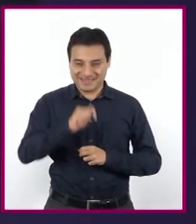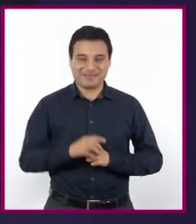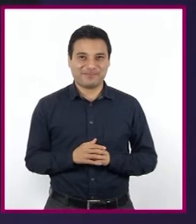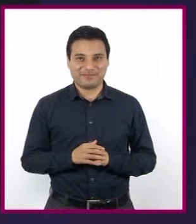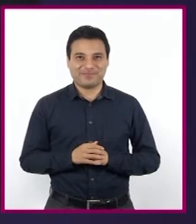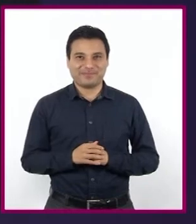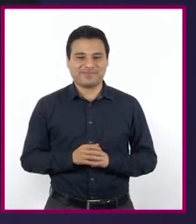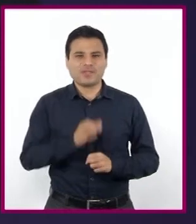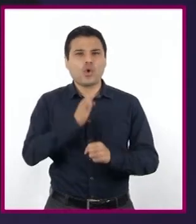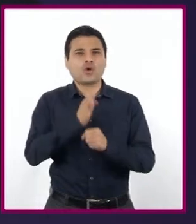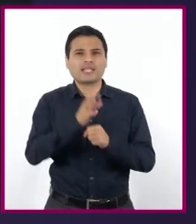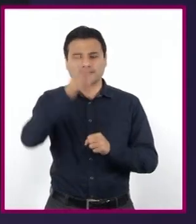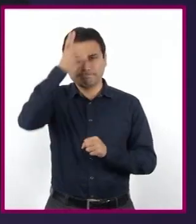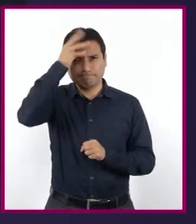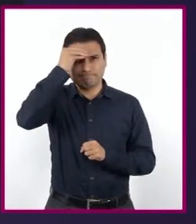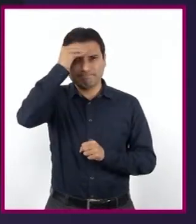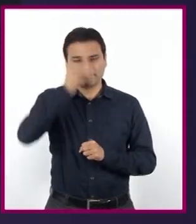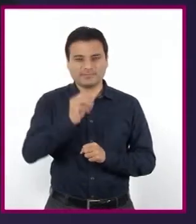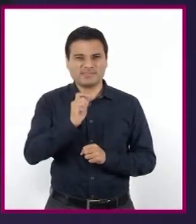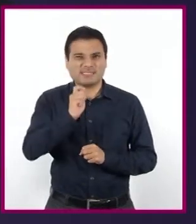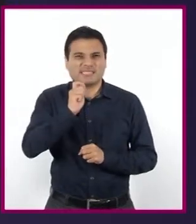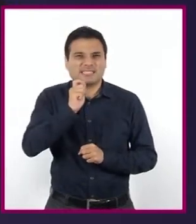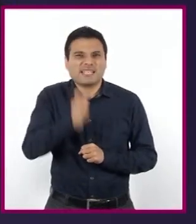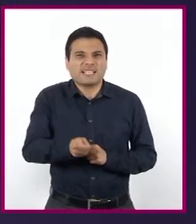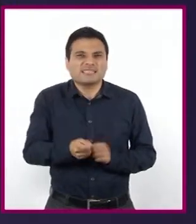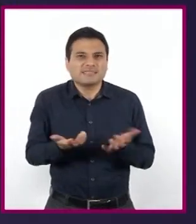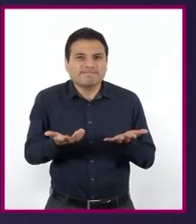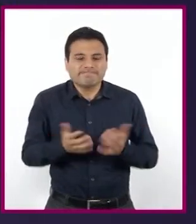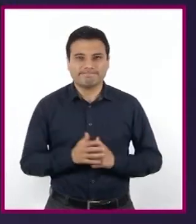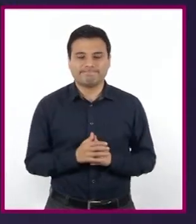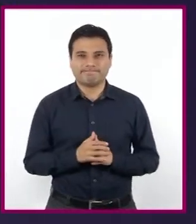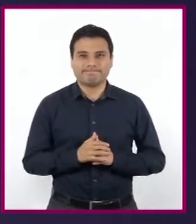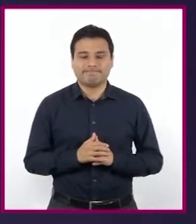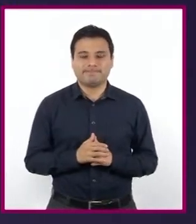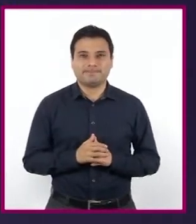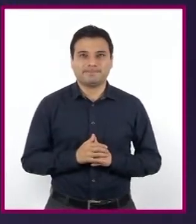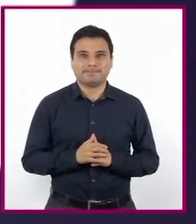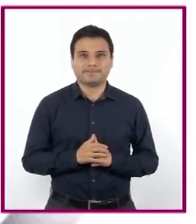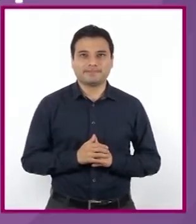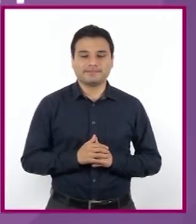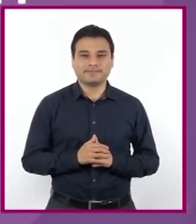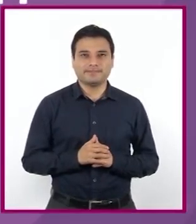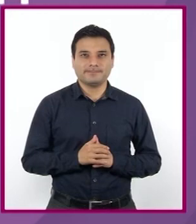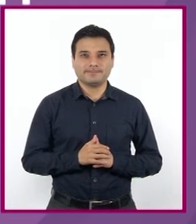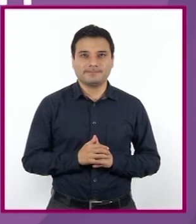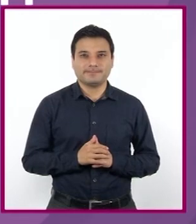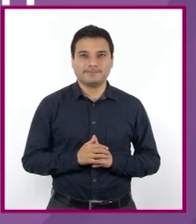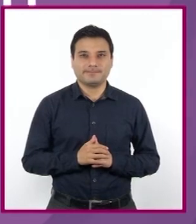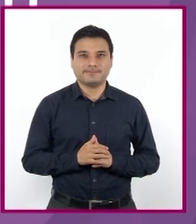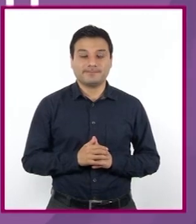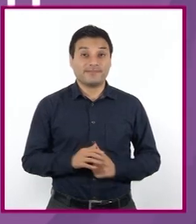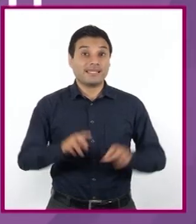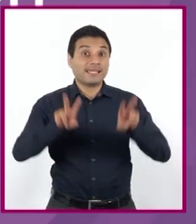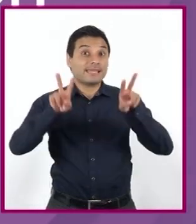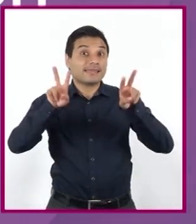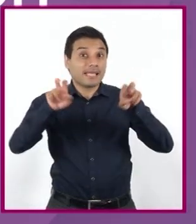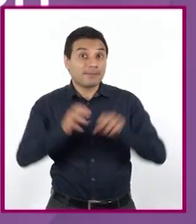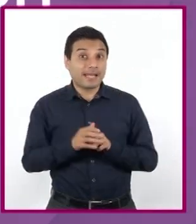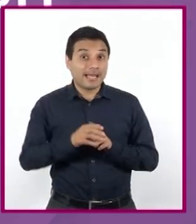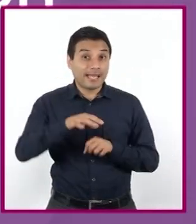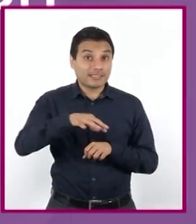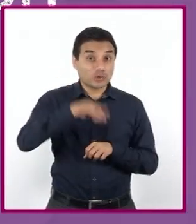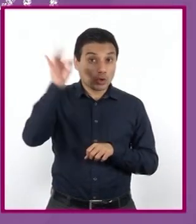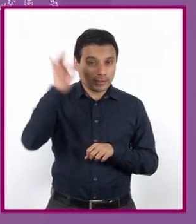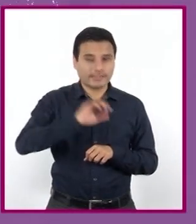El aprendizaje esperado que desarrollaremos en esta sesión será: elige un tema y hace una